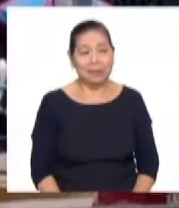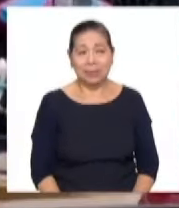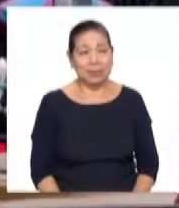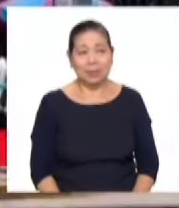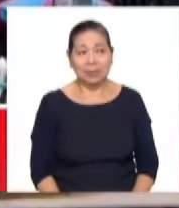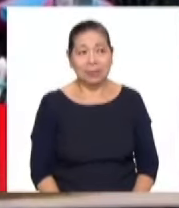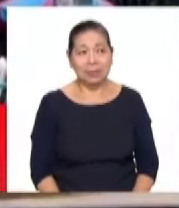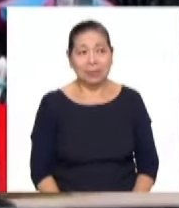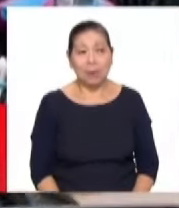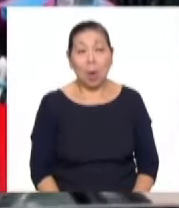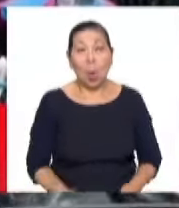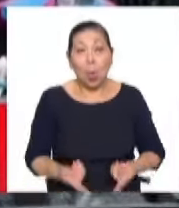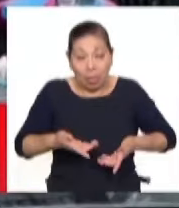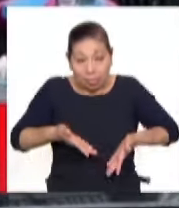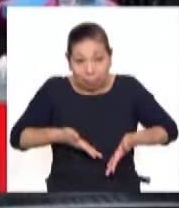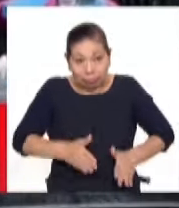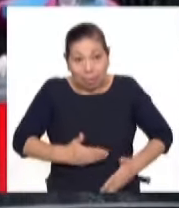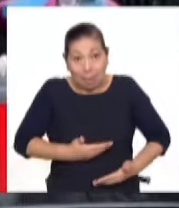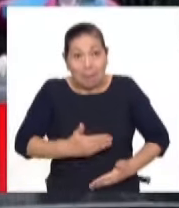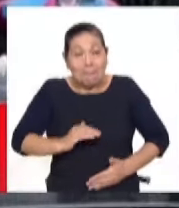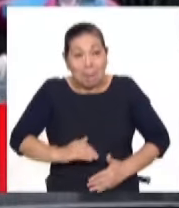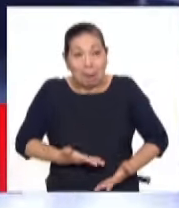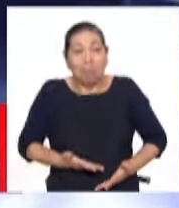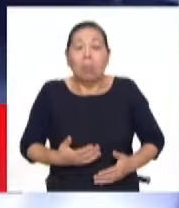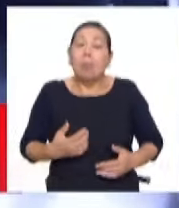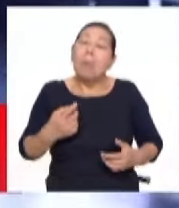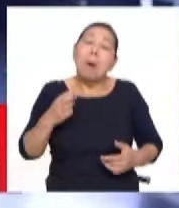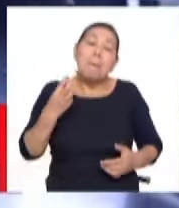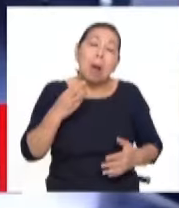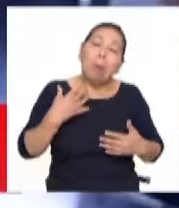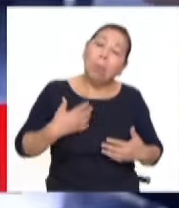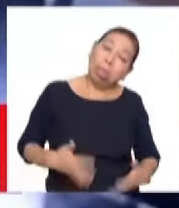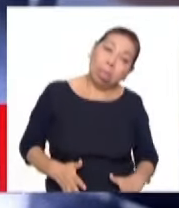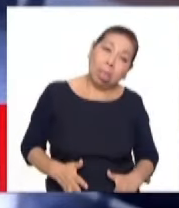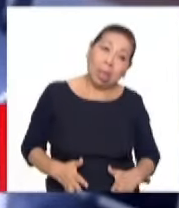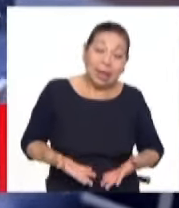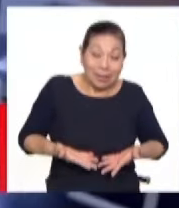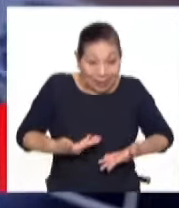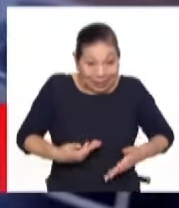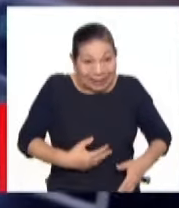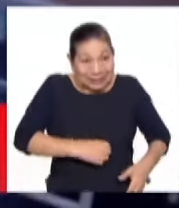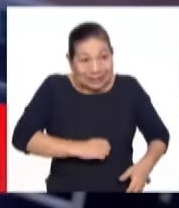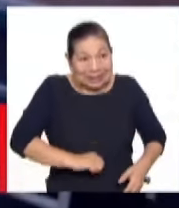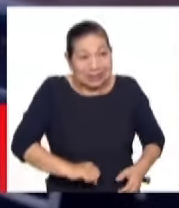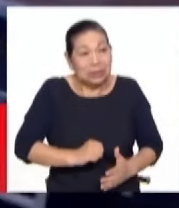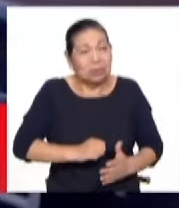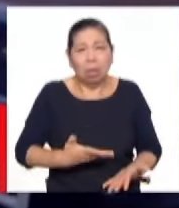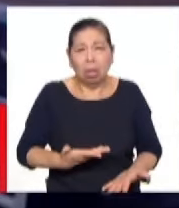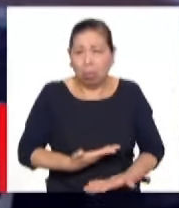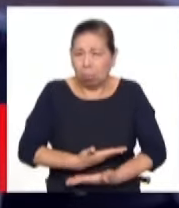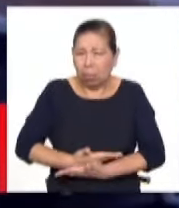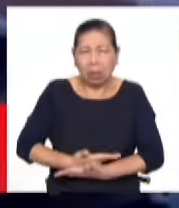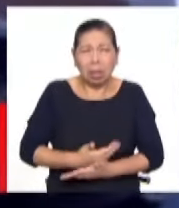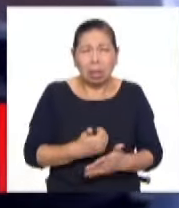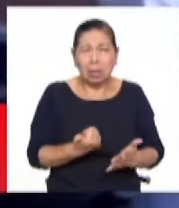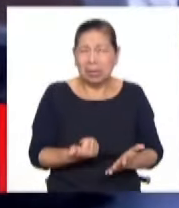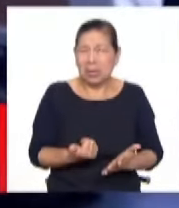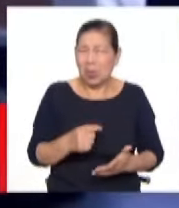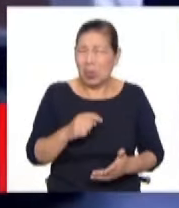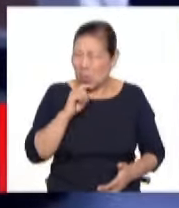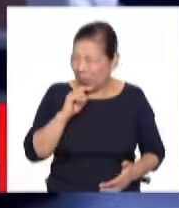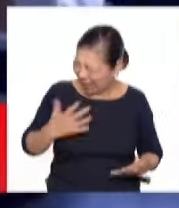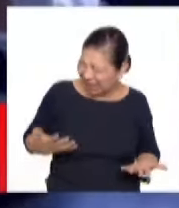aseguran que el día del parto la madre se desvaneció después de haber dado a luz y le entregaron una bebé de sexo